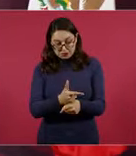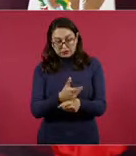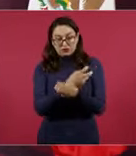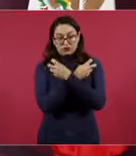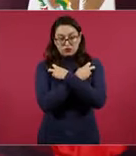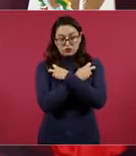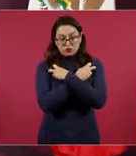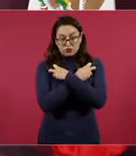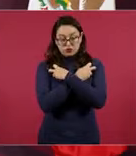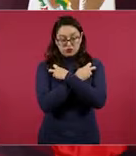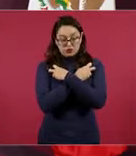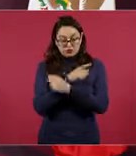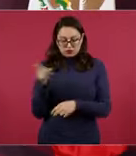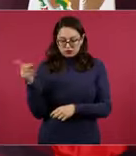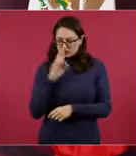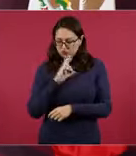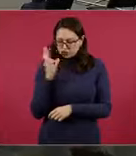Su nombre,